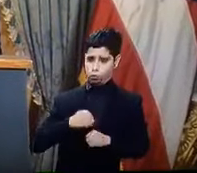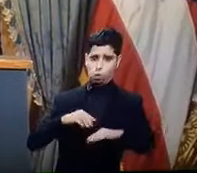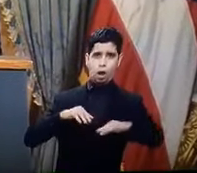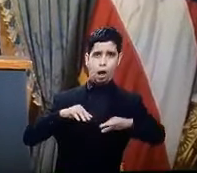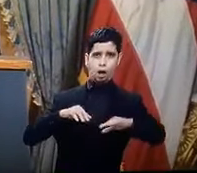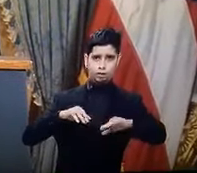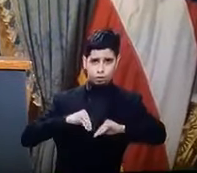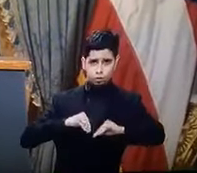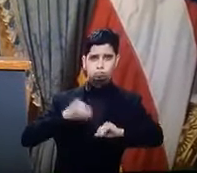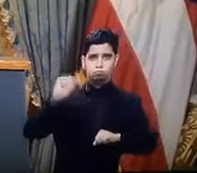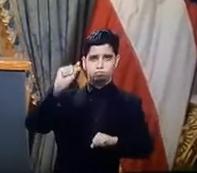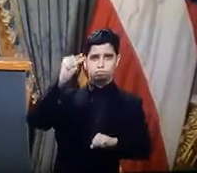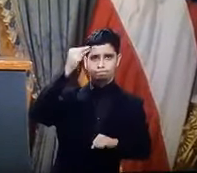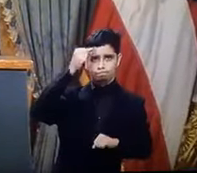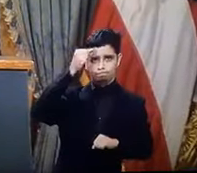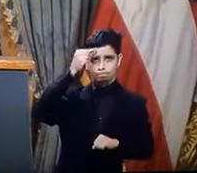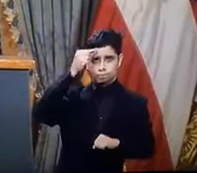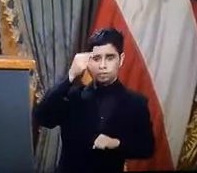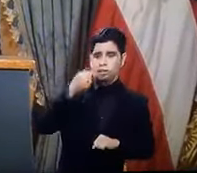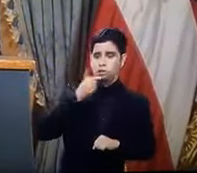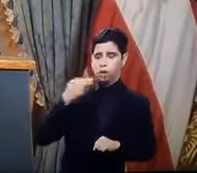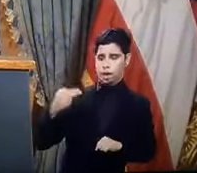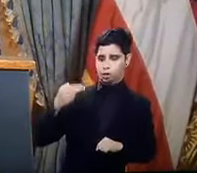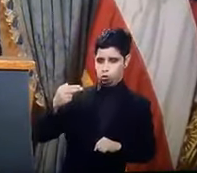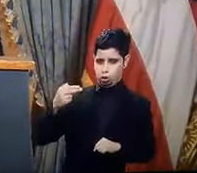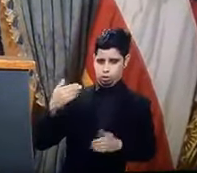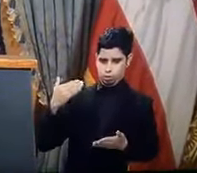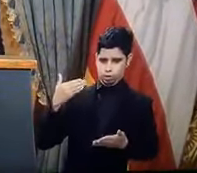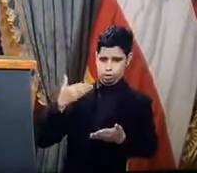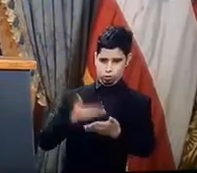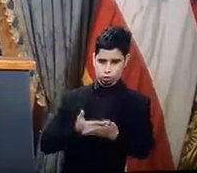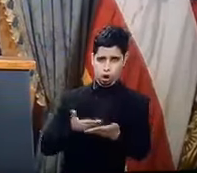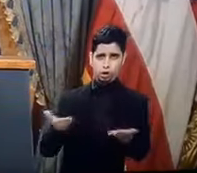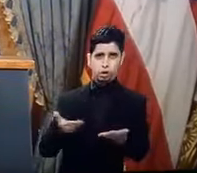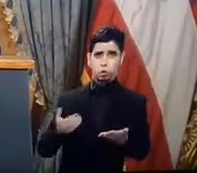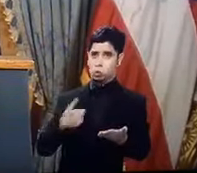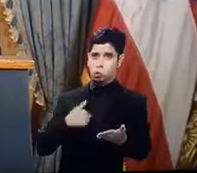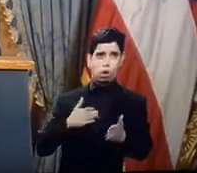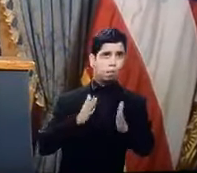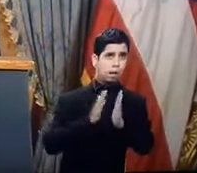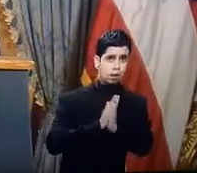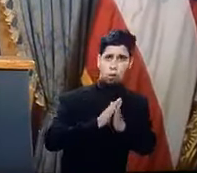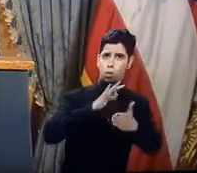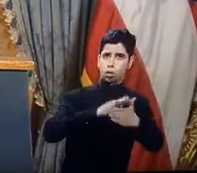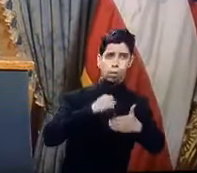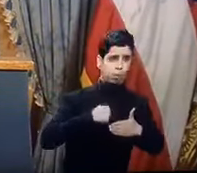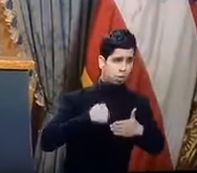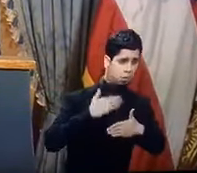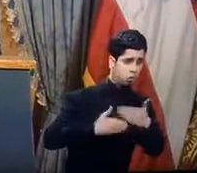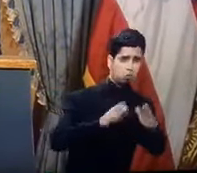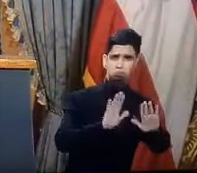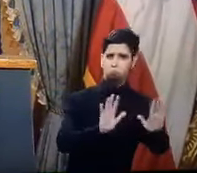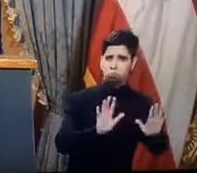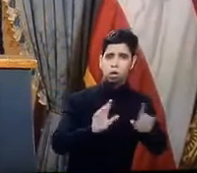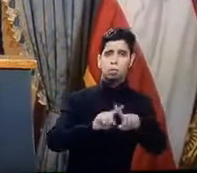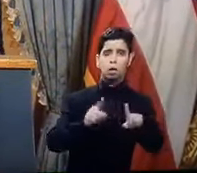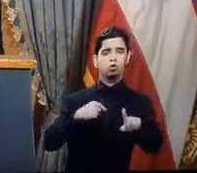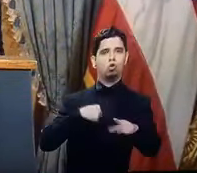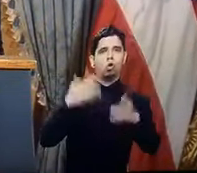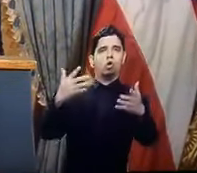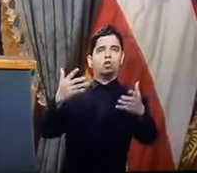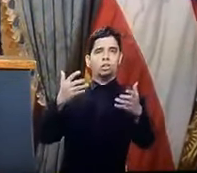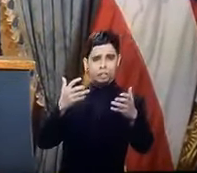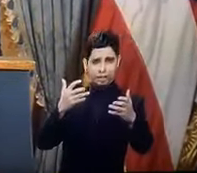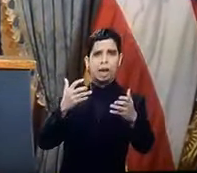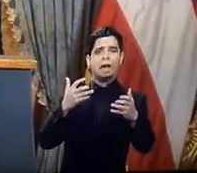gobernadora con la certeza de que la historia me ha traído hasta aquí sin aspiración política alguna, pero con el firme deseo de